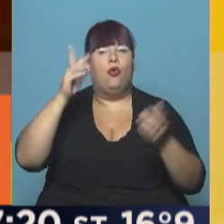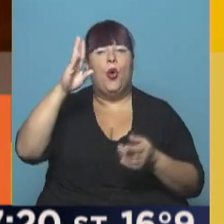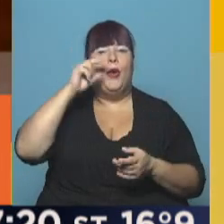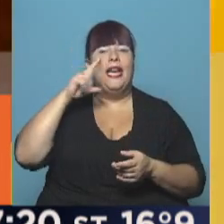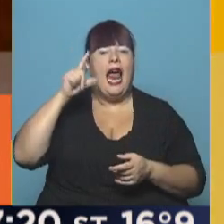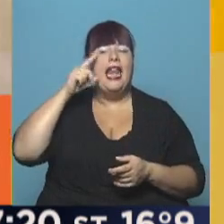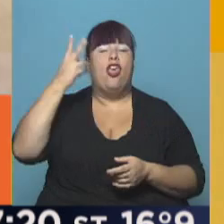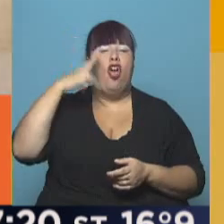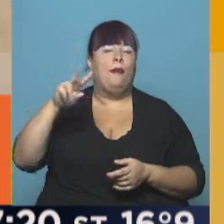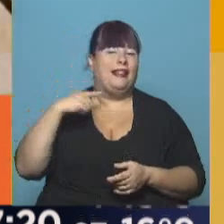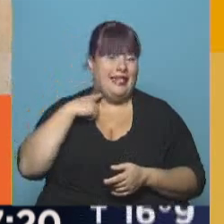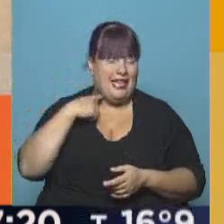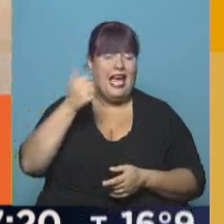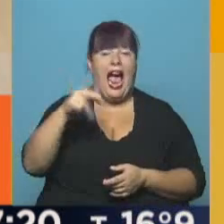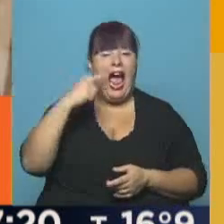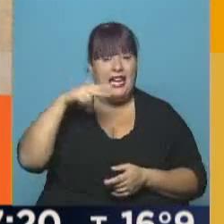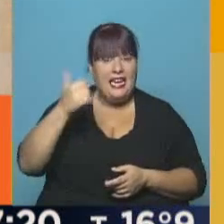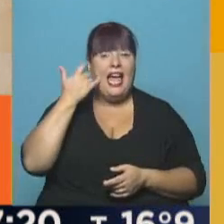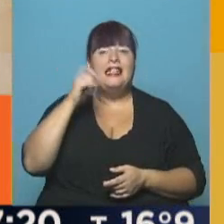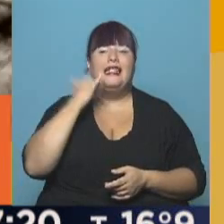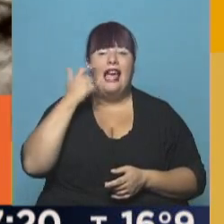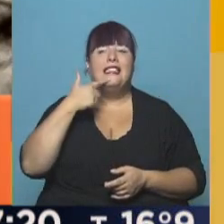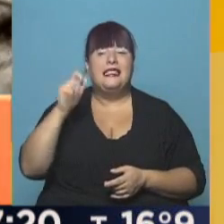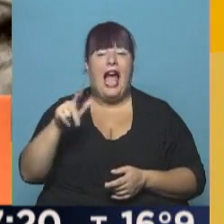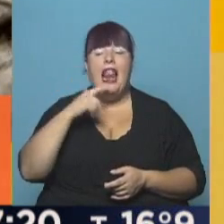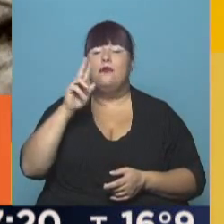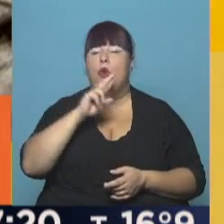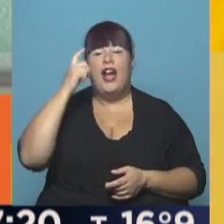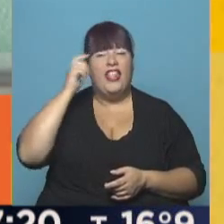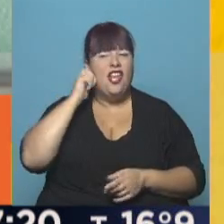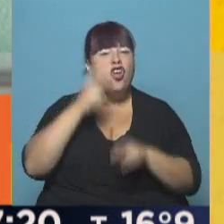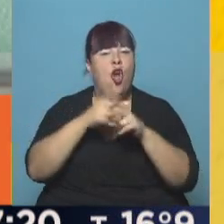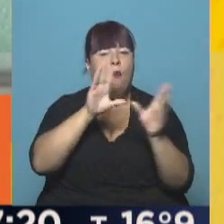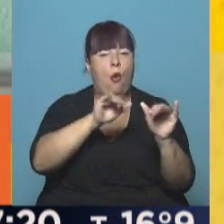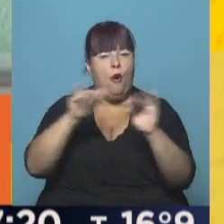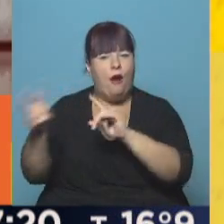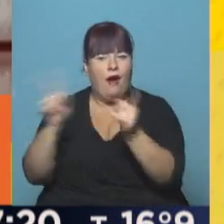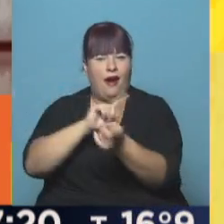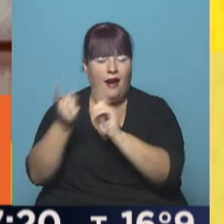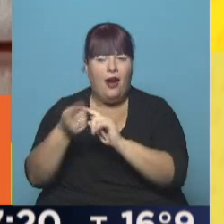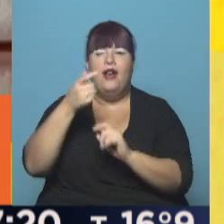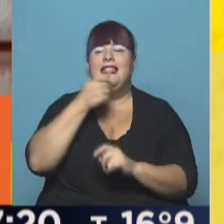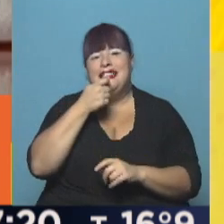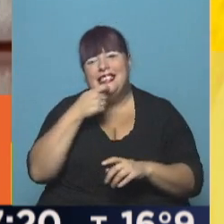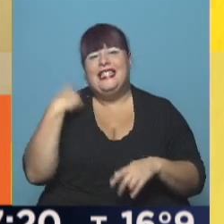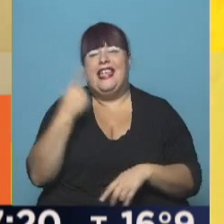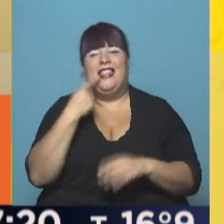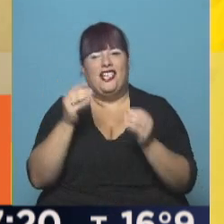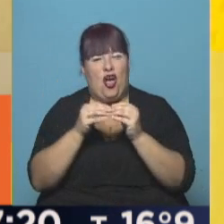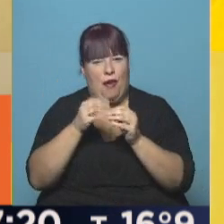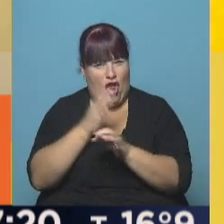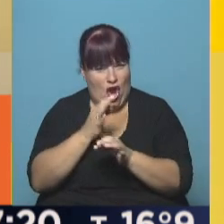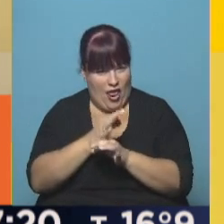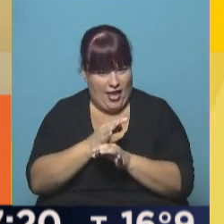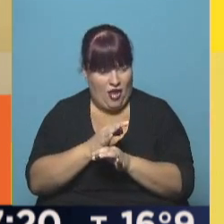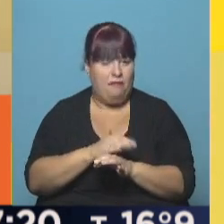de 2013. Anina Yatay Salas es una nena de 10 años con un nombre capicúa, palíndromo, un chiste, dicen sus compañeritos de